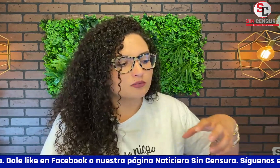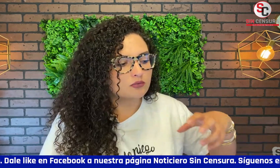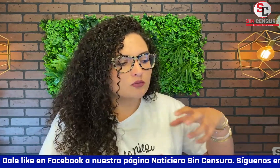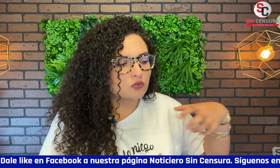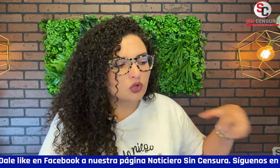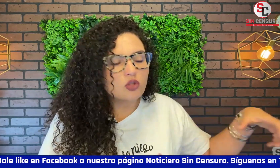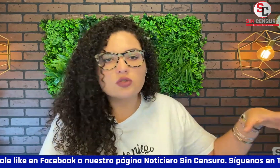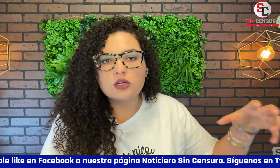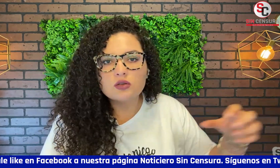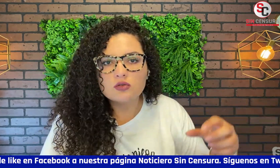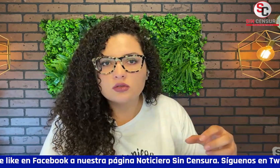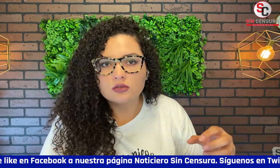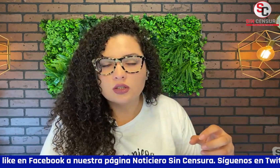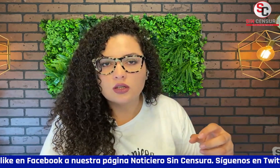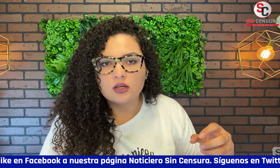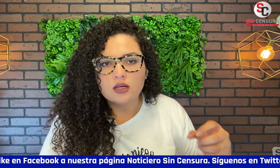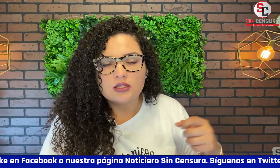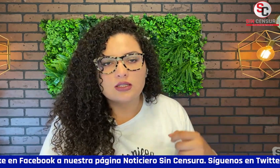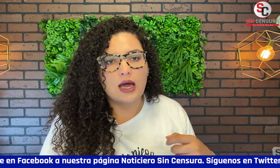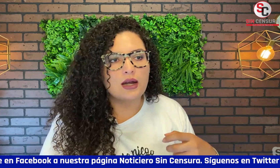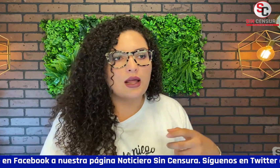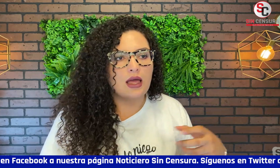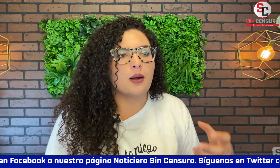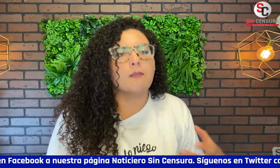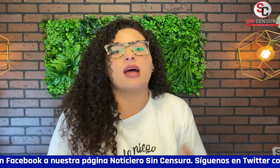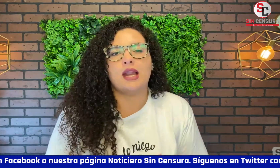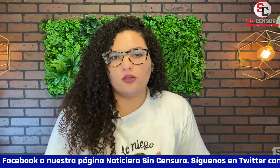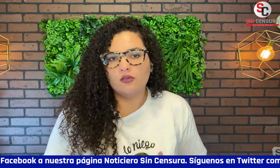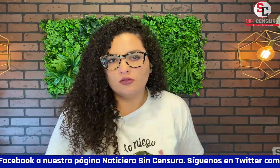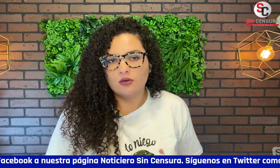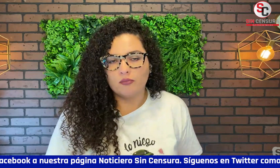que todos ellos se han